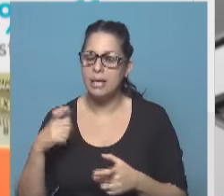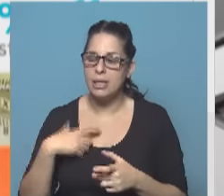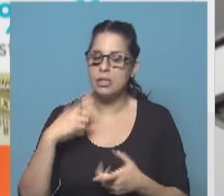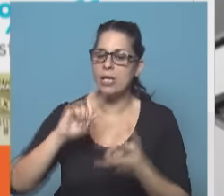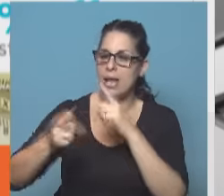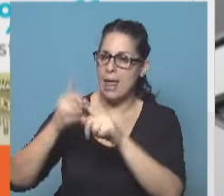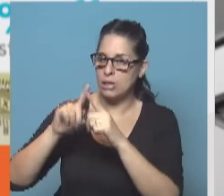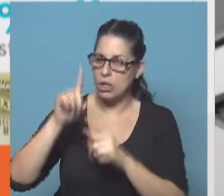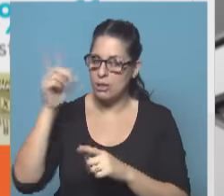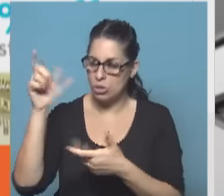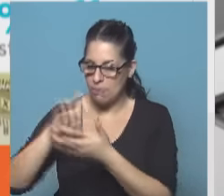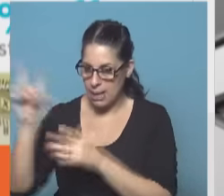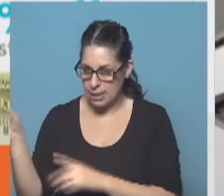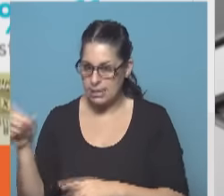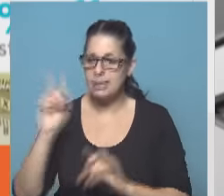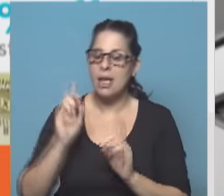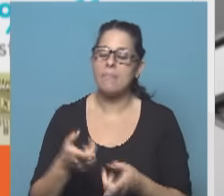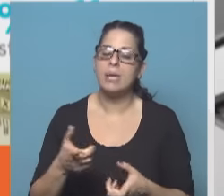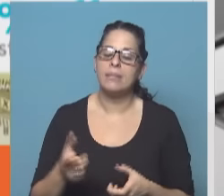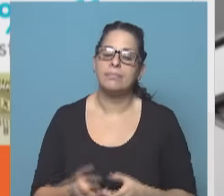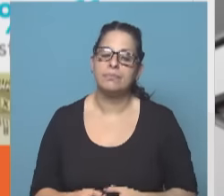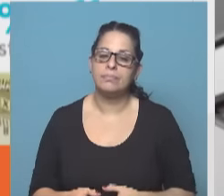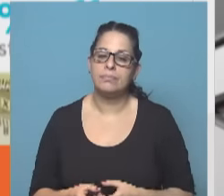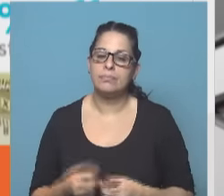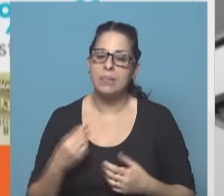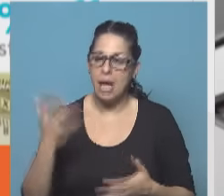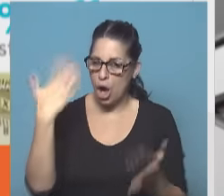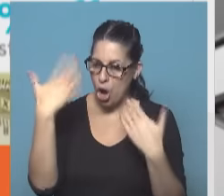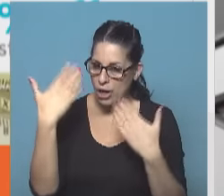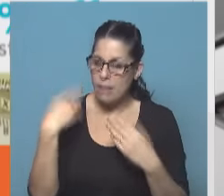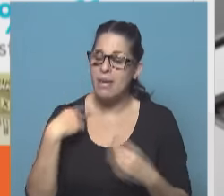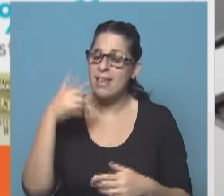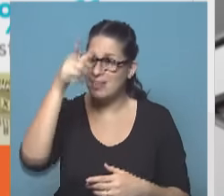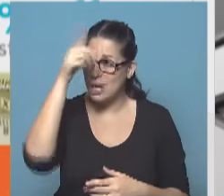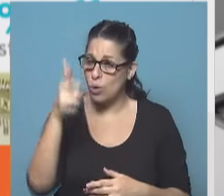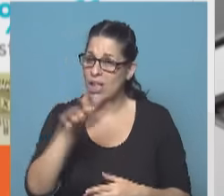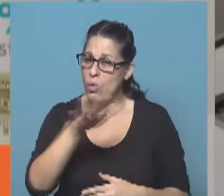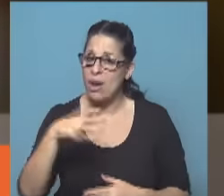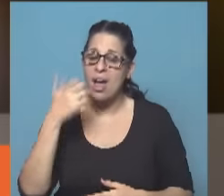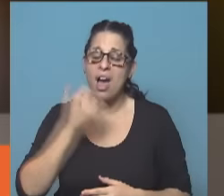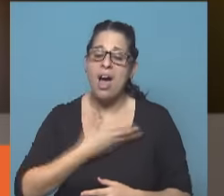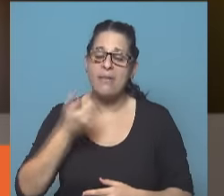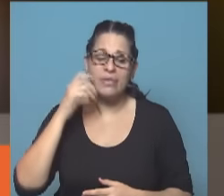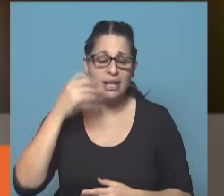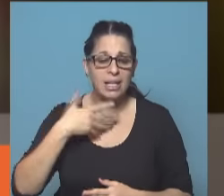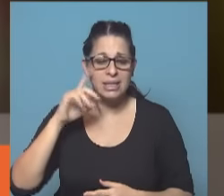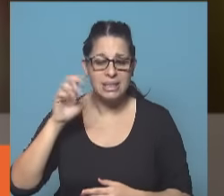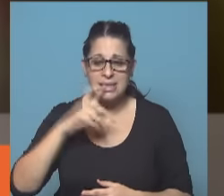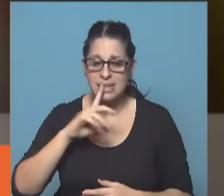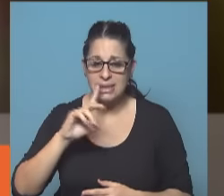Exteriores y también en una audiencia para la seguridad de Afganistán. Bueno,